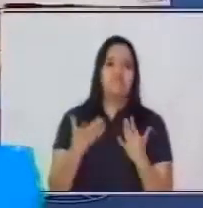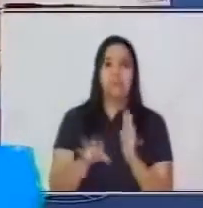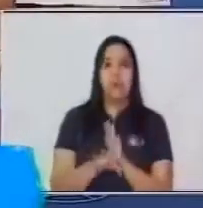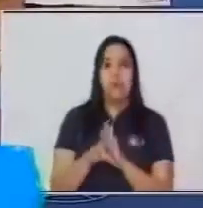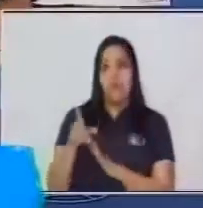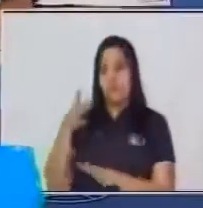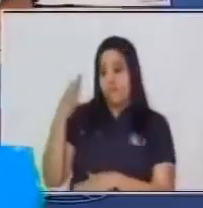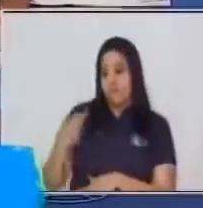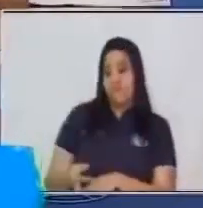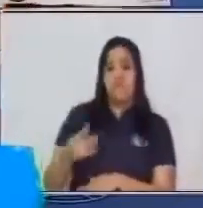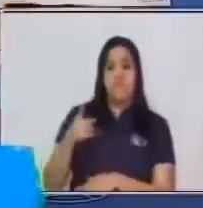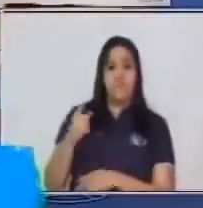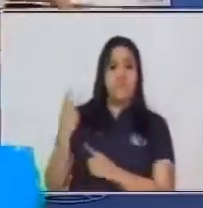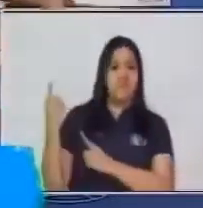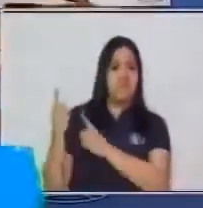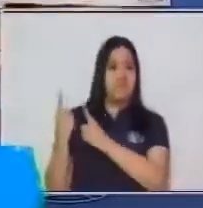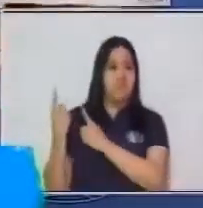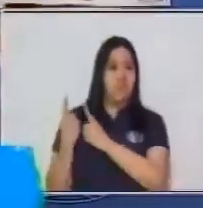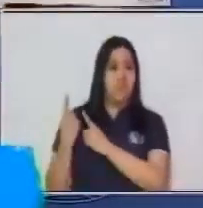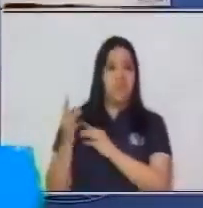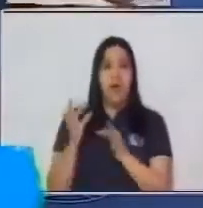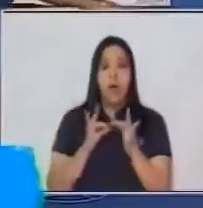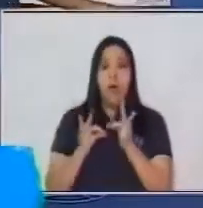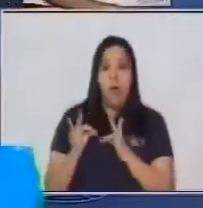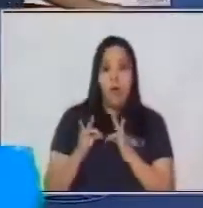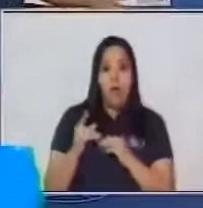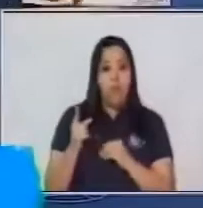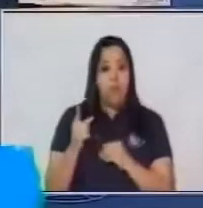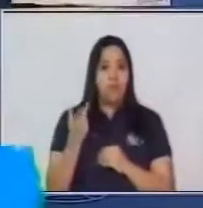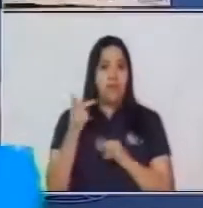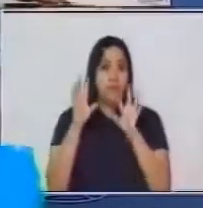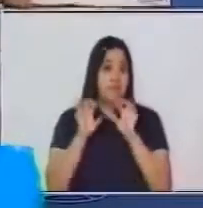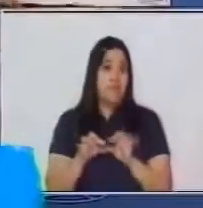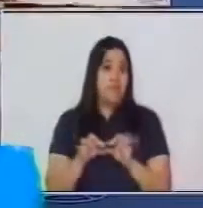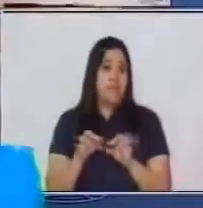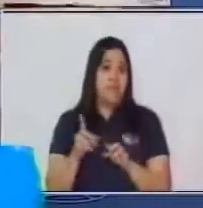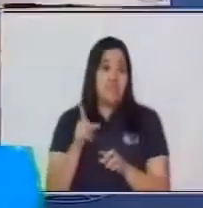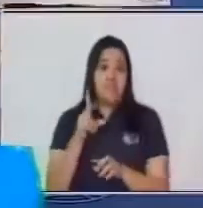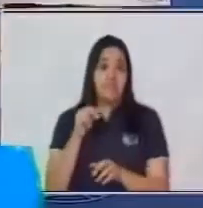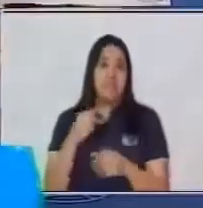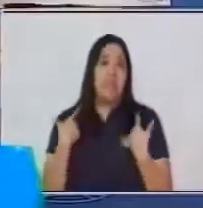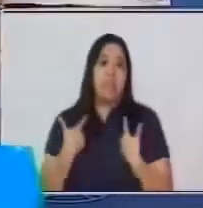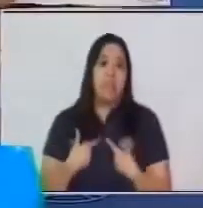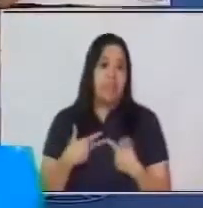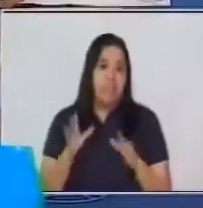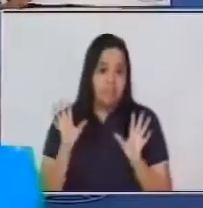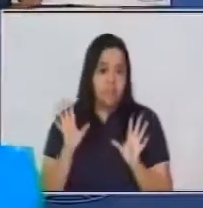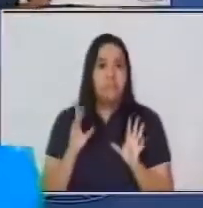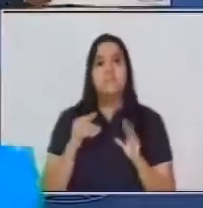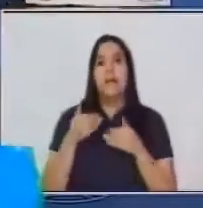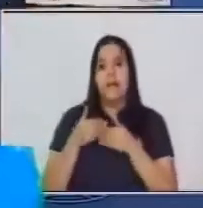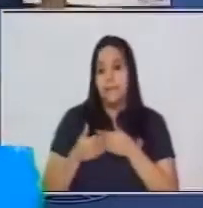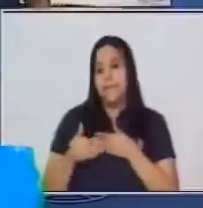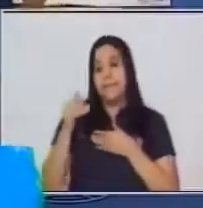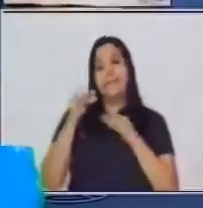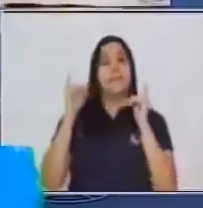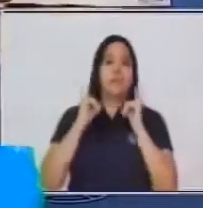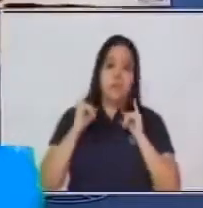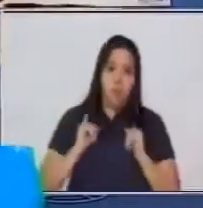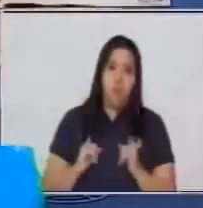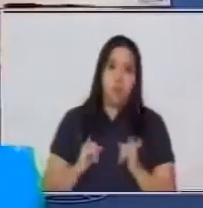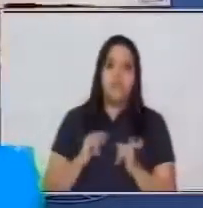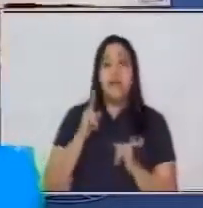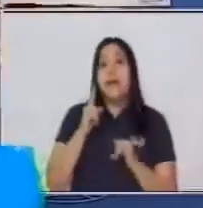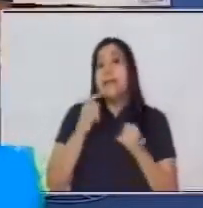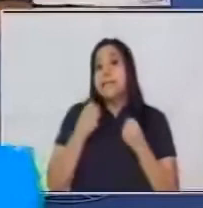persona envidiosa, cómo puede ser una persona perezosa. A partir de eso se hacen estos dibujos y se hace